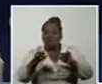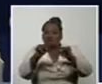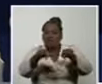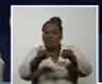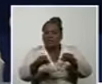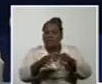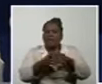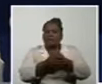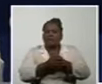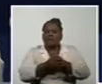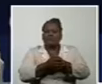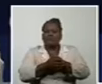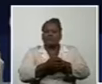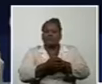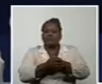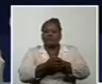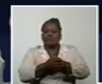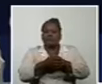actualizada